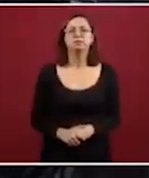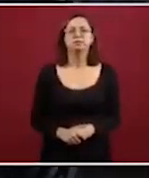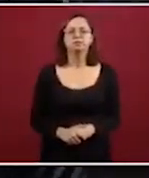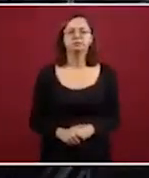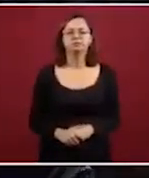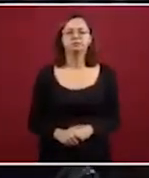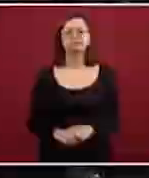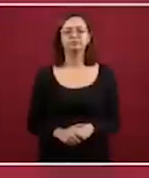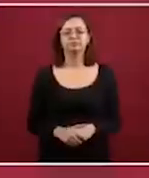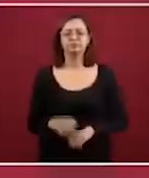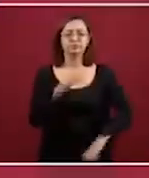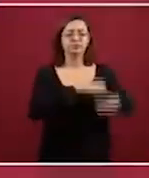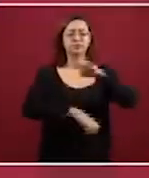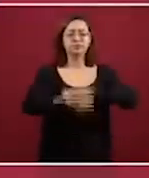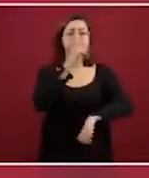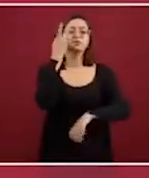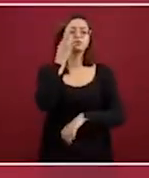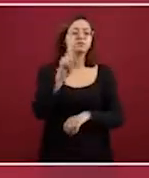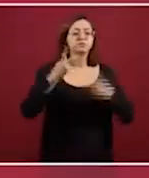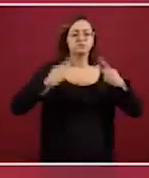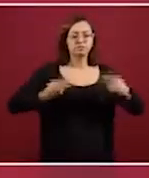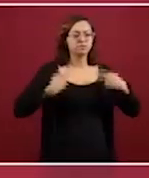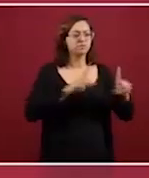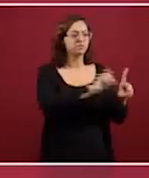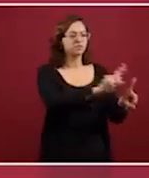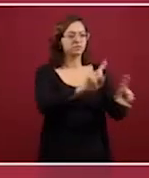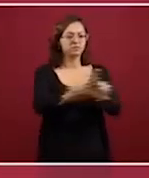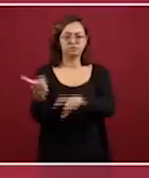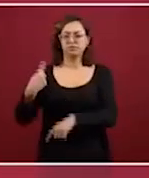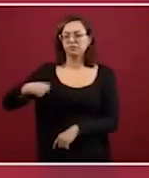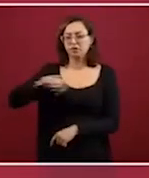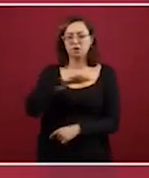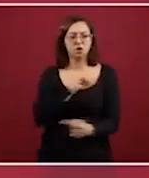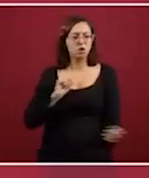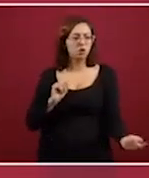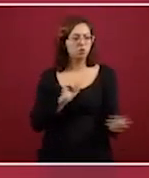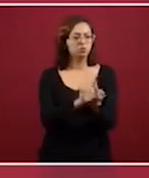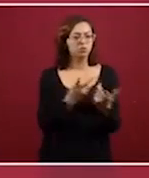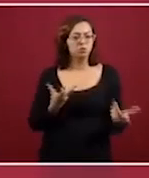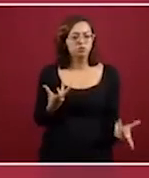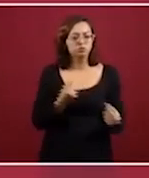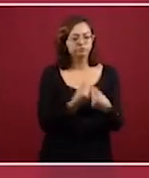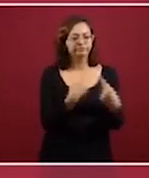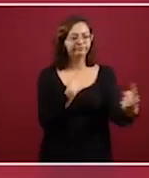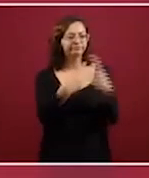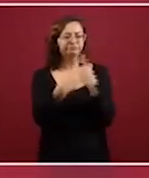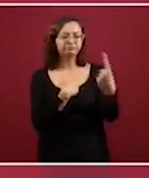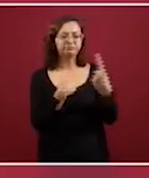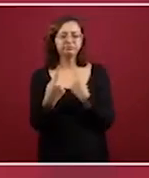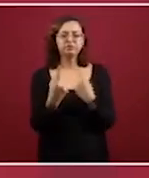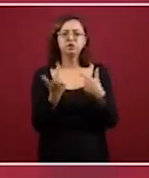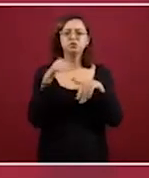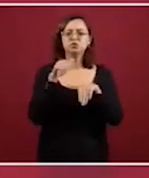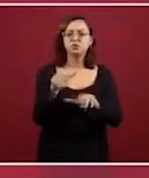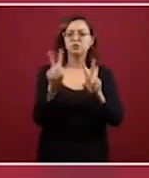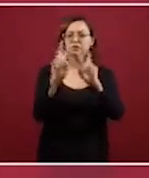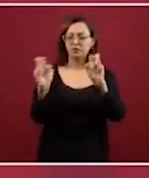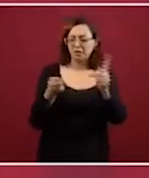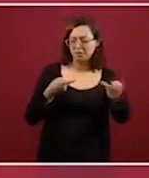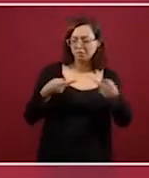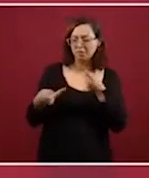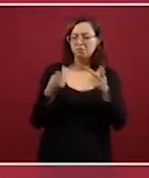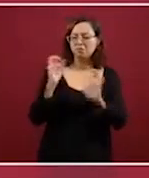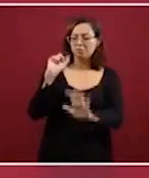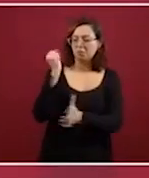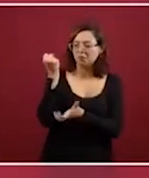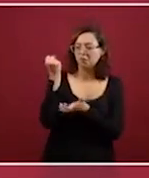representantes del sector empresarial, se avanzó bastante en la definición de un plan de